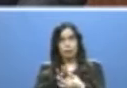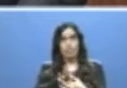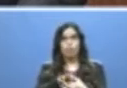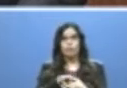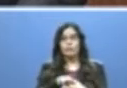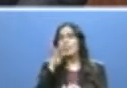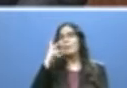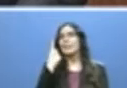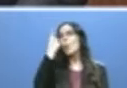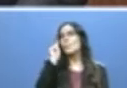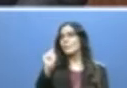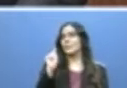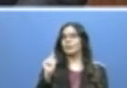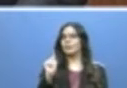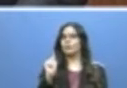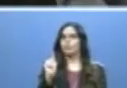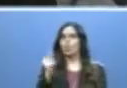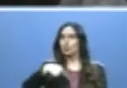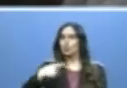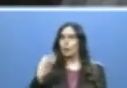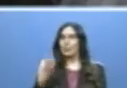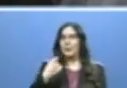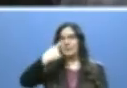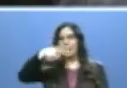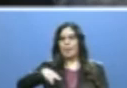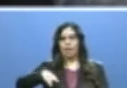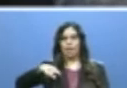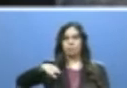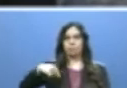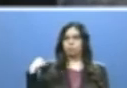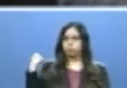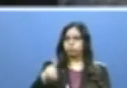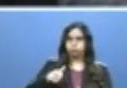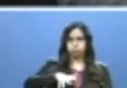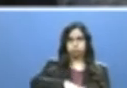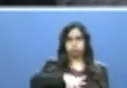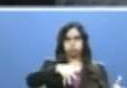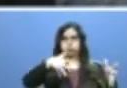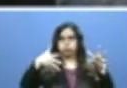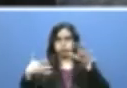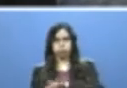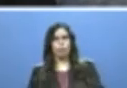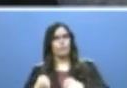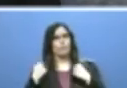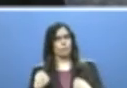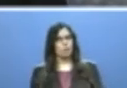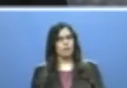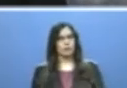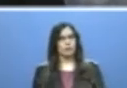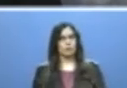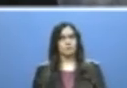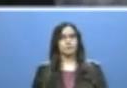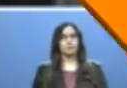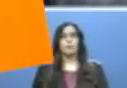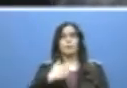momento conscientes de las profundas transformaciones que se han producido en nuestro entorno en los últimos años si frente a ella